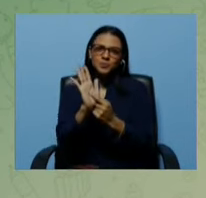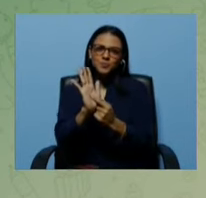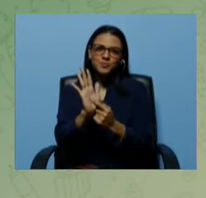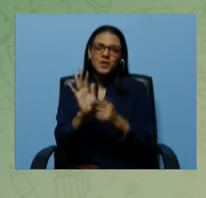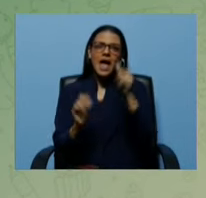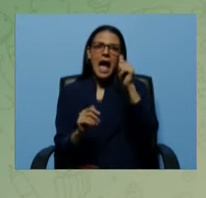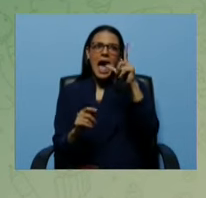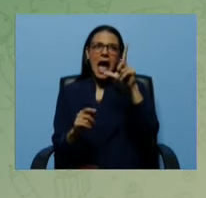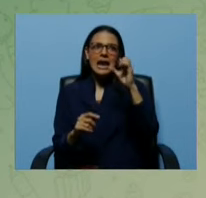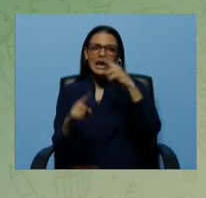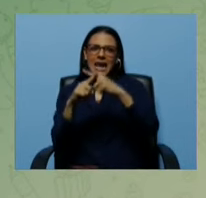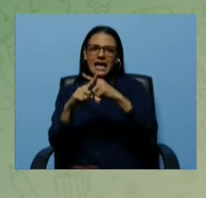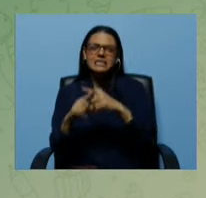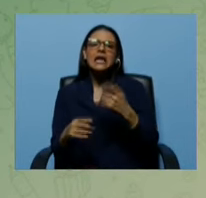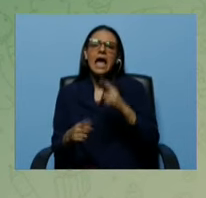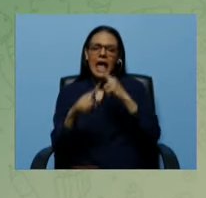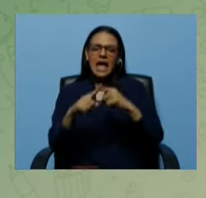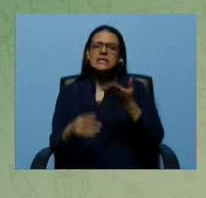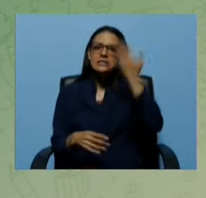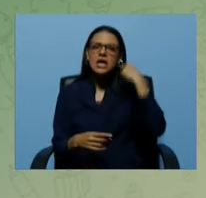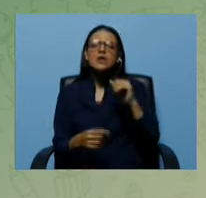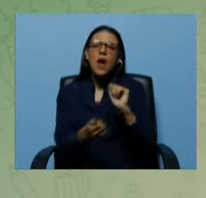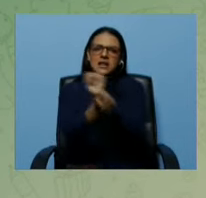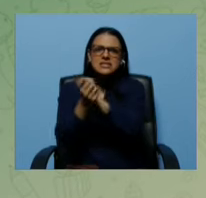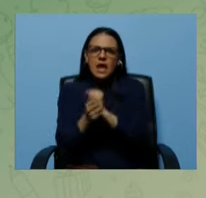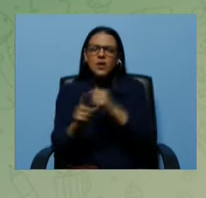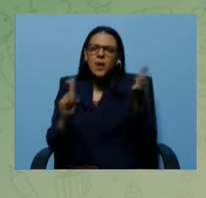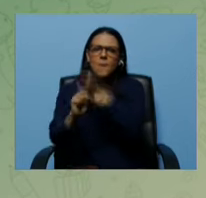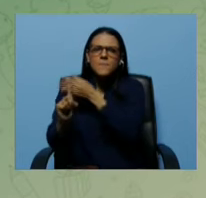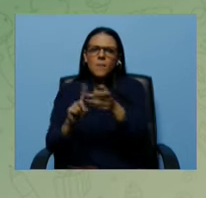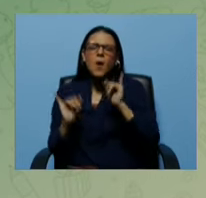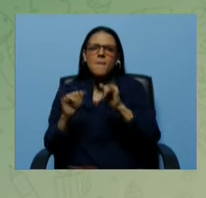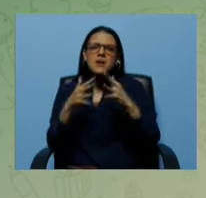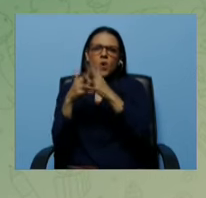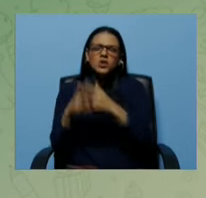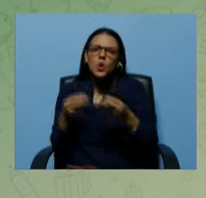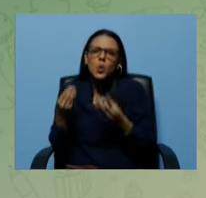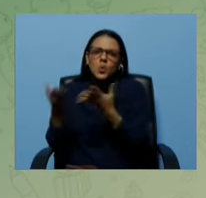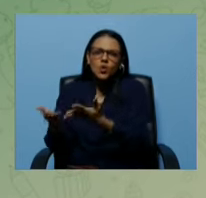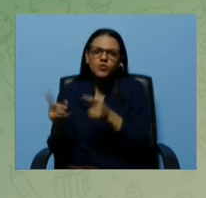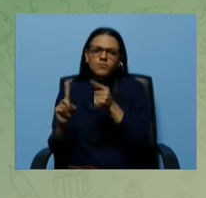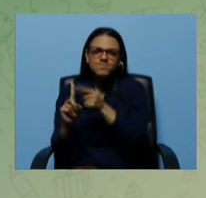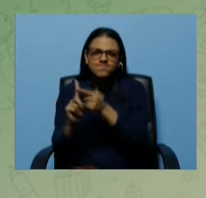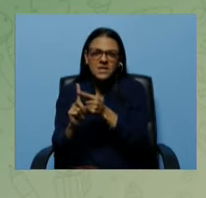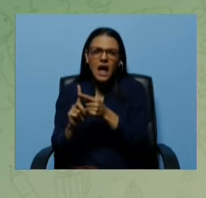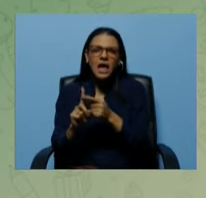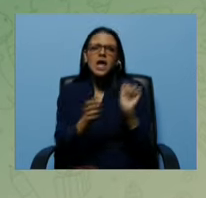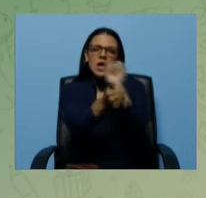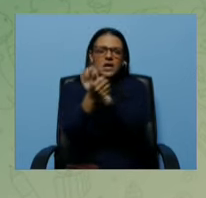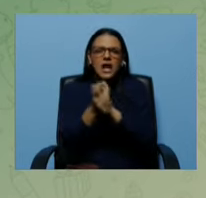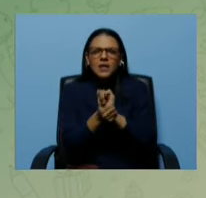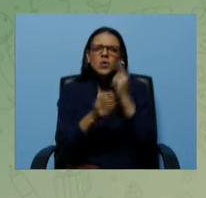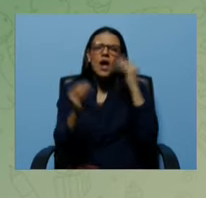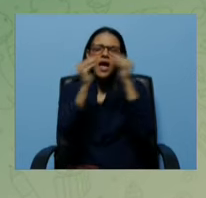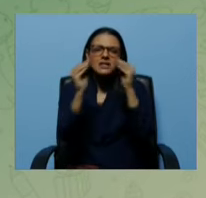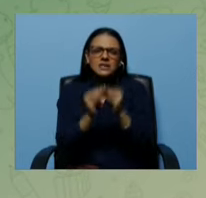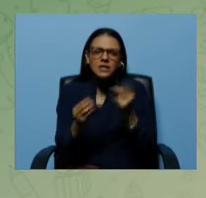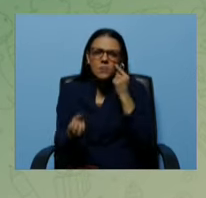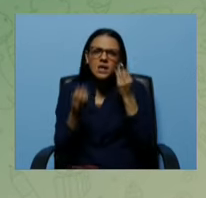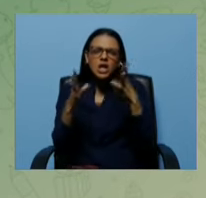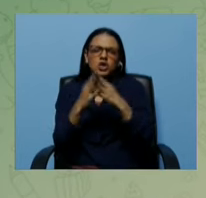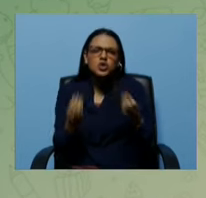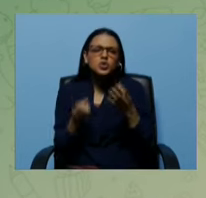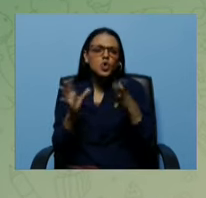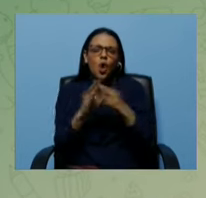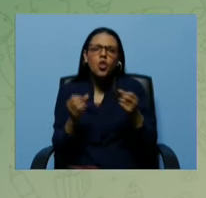ustedes Lamentablemente secuestrado torturado por el régimen norteamericano capturado exactamente dev velado todo ese plan